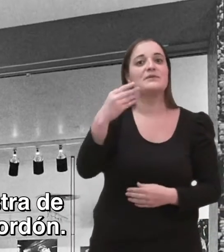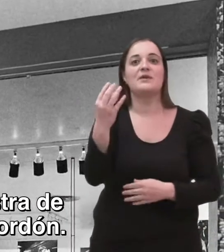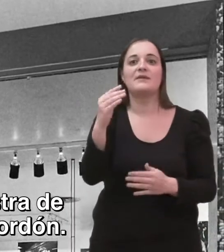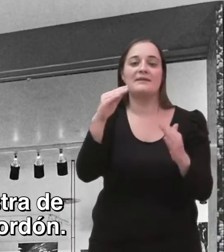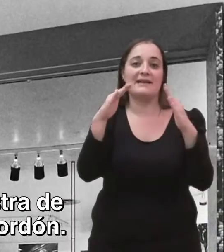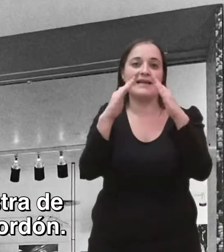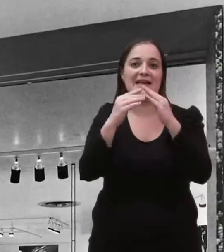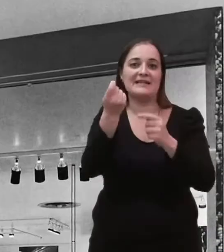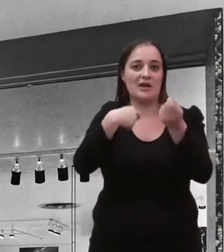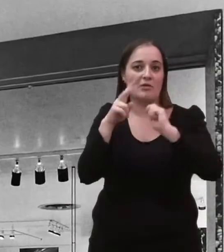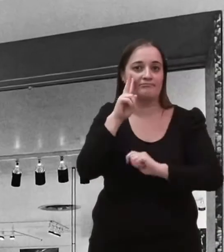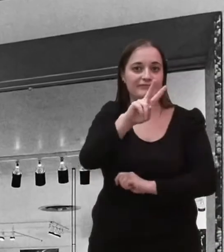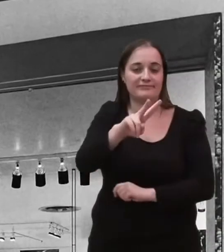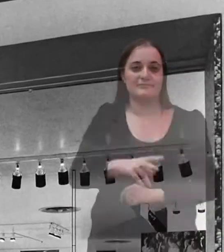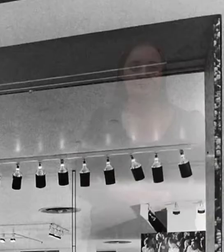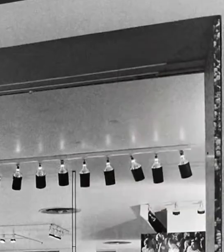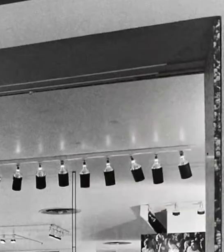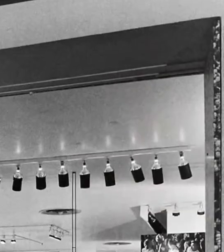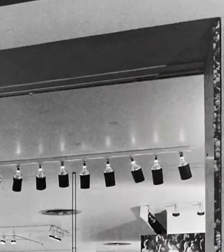de la Casa del Cordón.